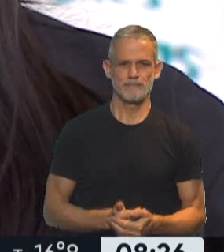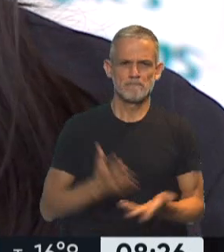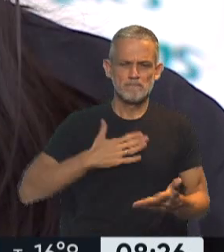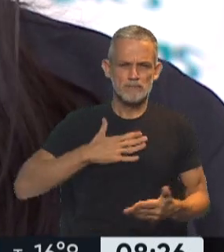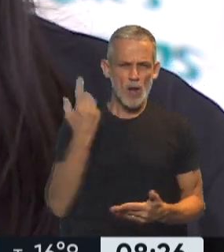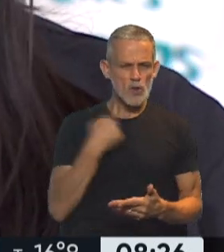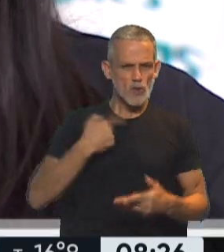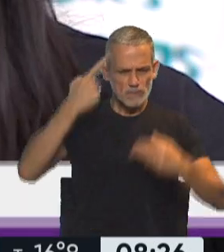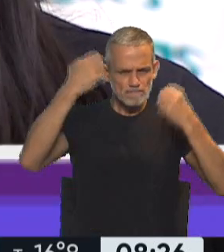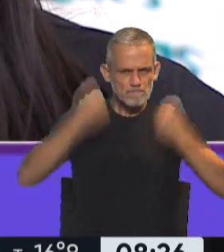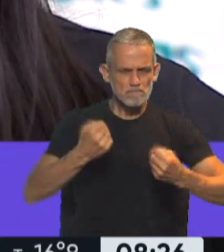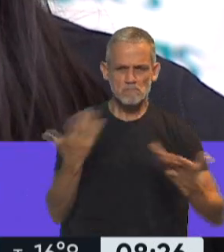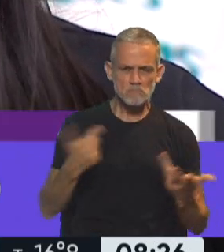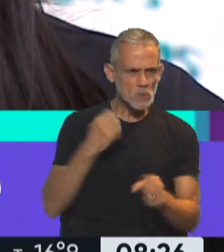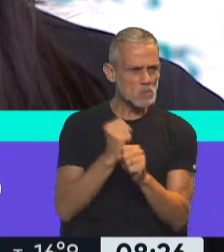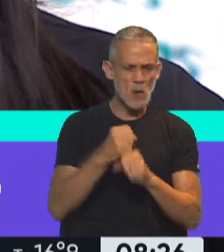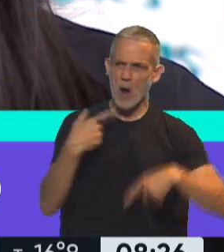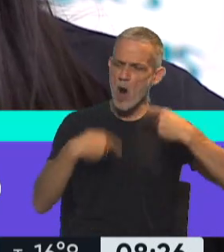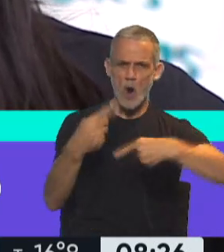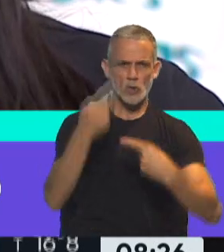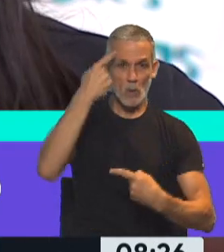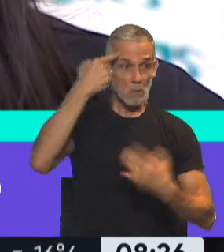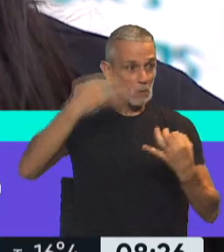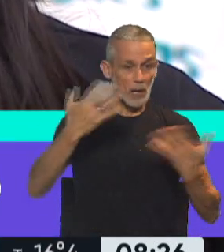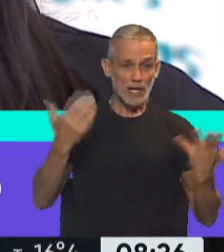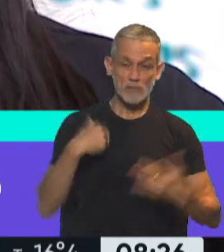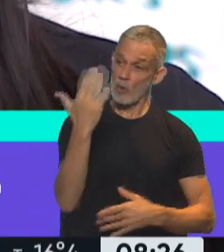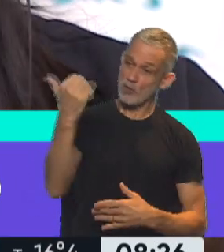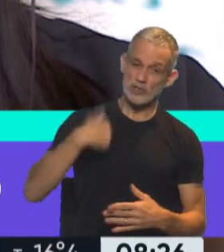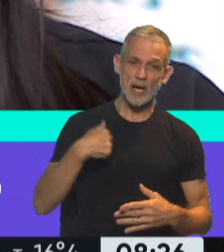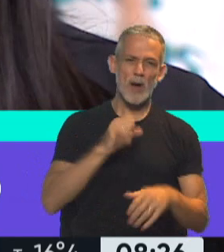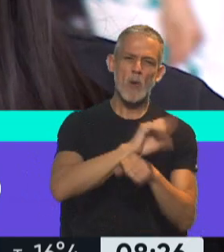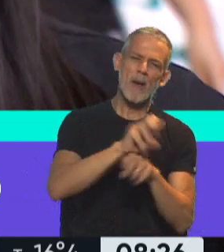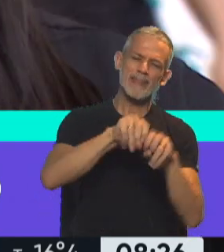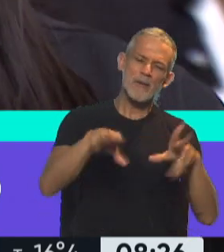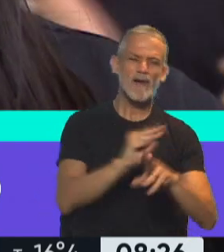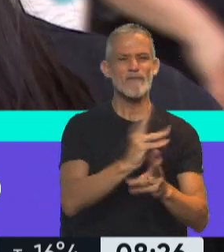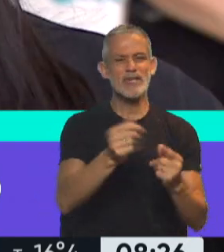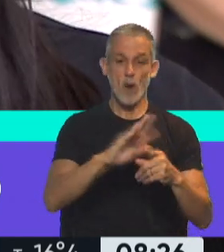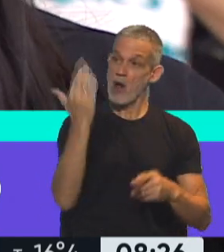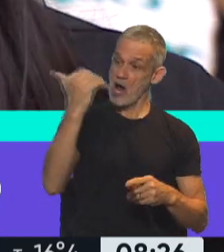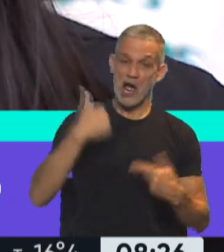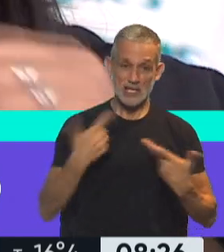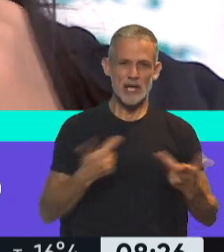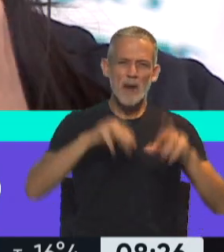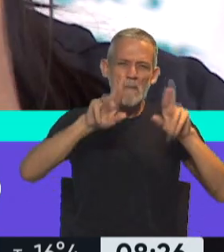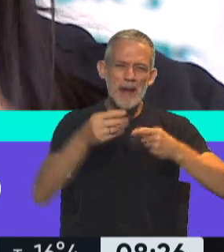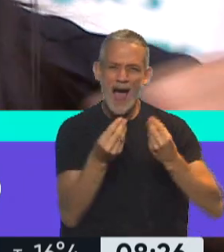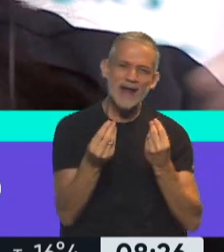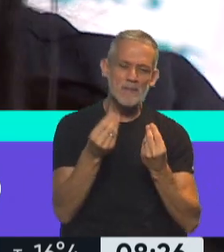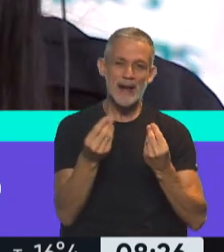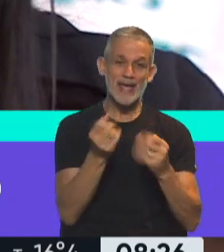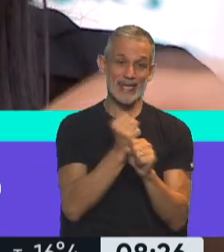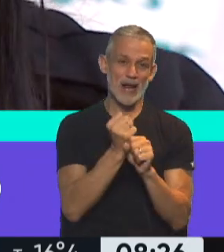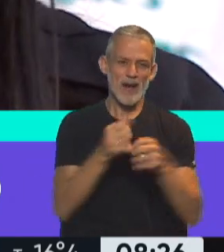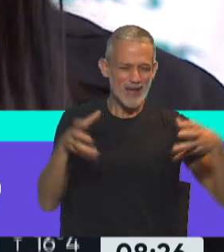Nosotros, convencidos de que íbamos a seguir trabajando, nos llamaron después de la pandemia. Había un plan para no